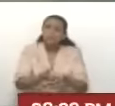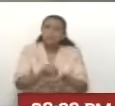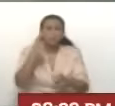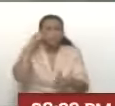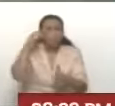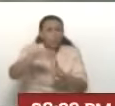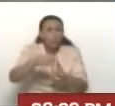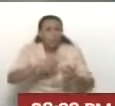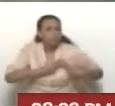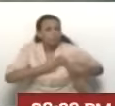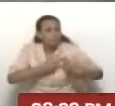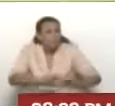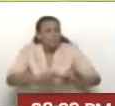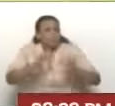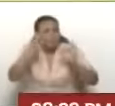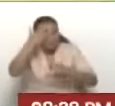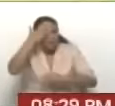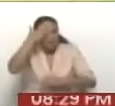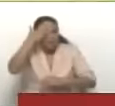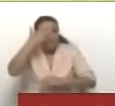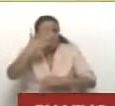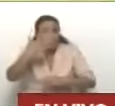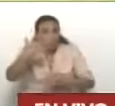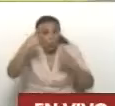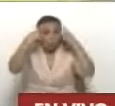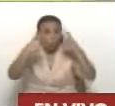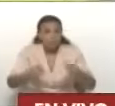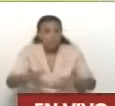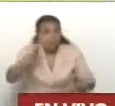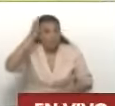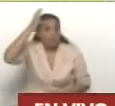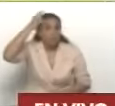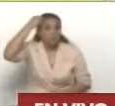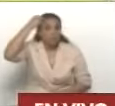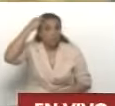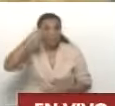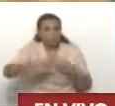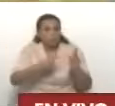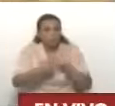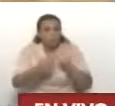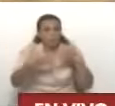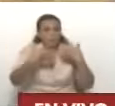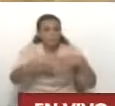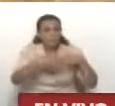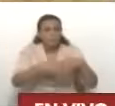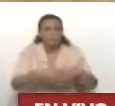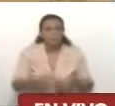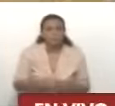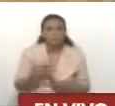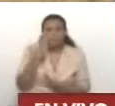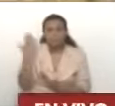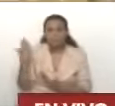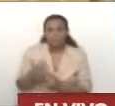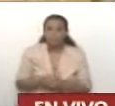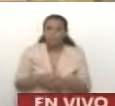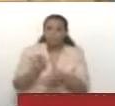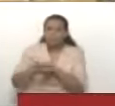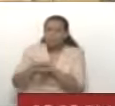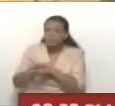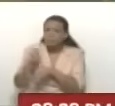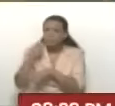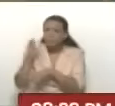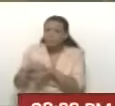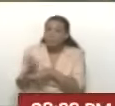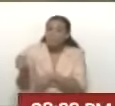una vocación de agricultor, y bueno, nos alegra mucho que usted venga a conocer nuestra empresa. Que pronto de paso iremos, Ernesto.